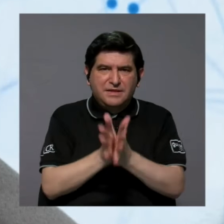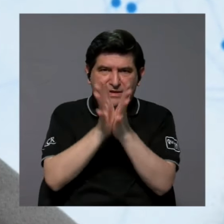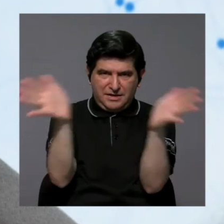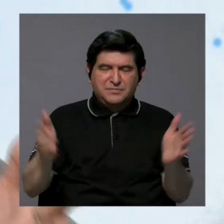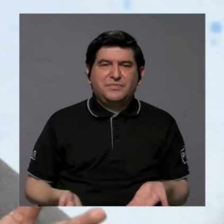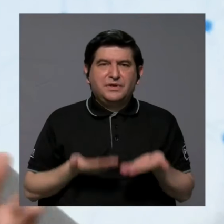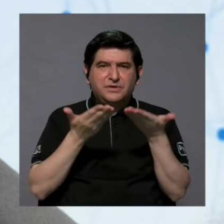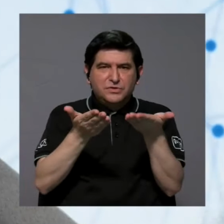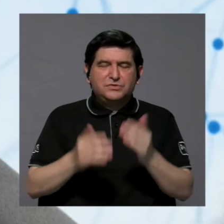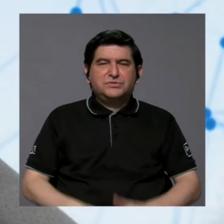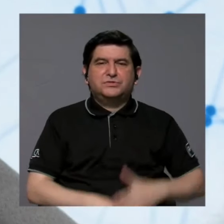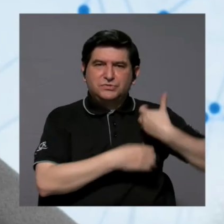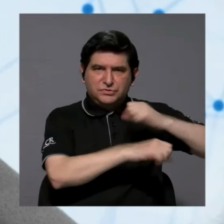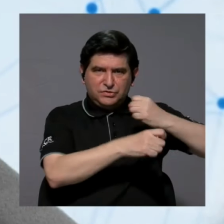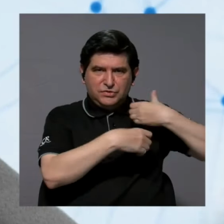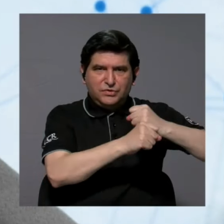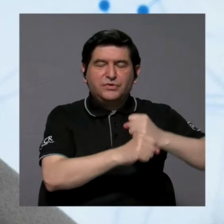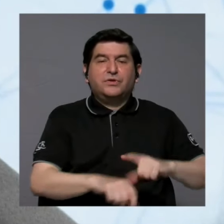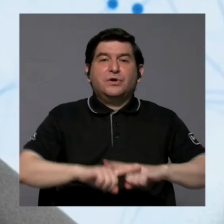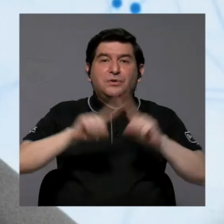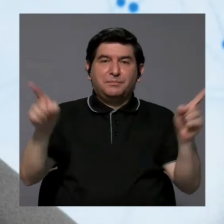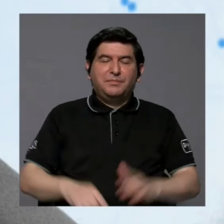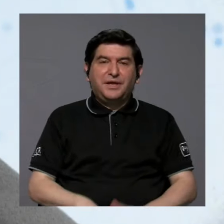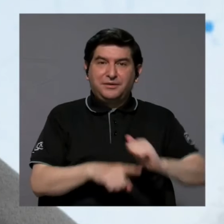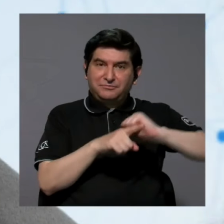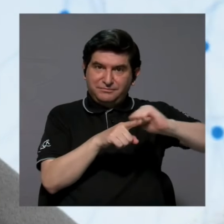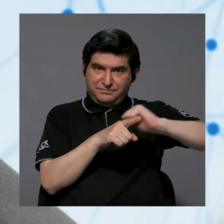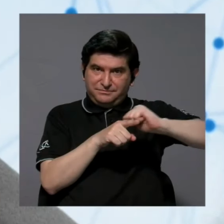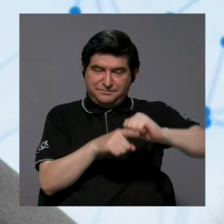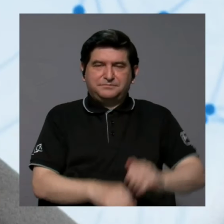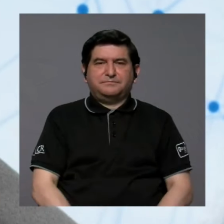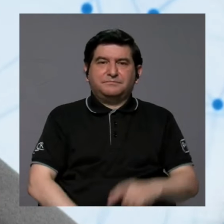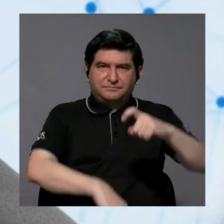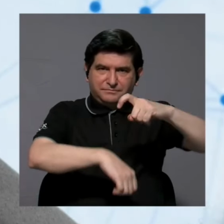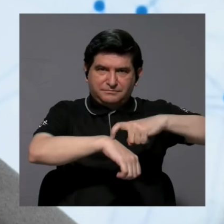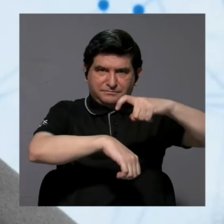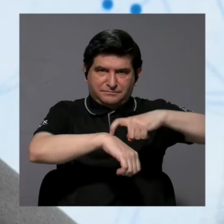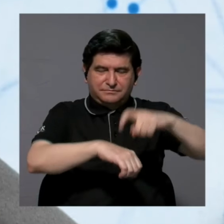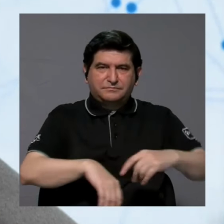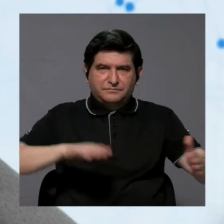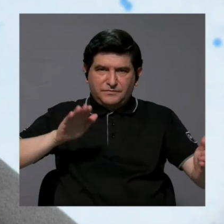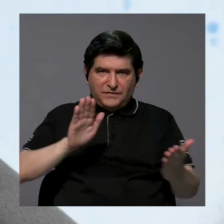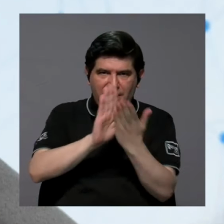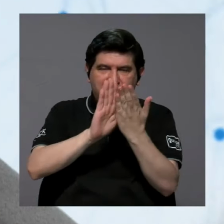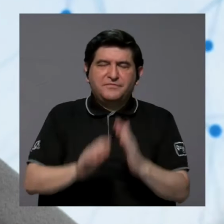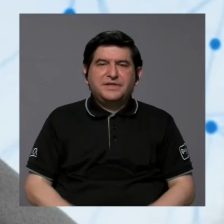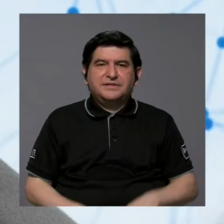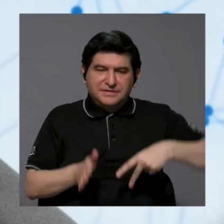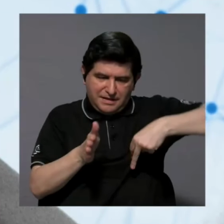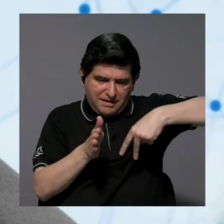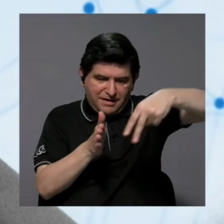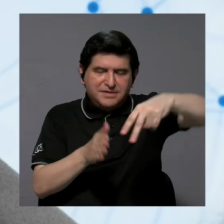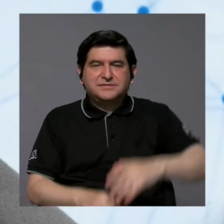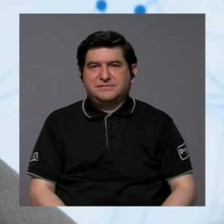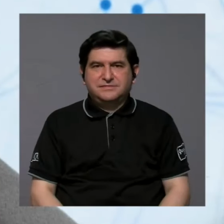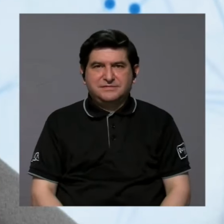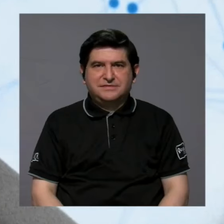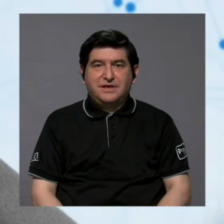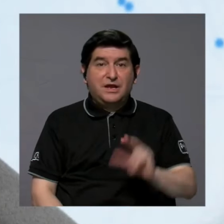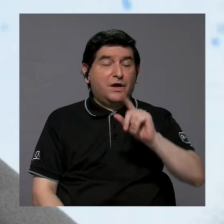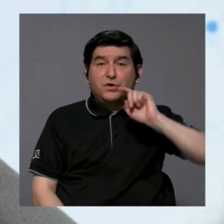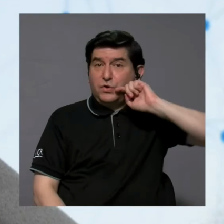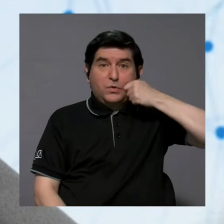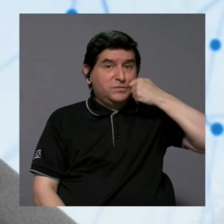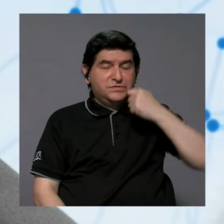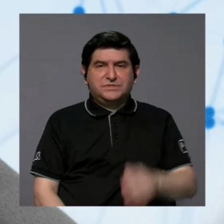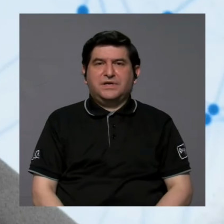que se lo cedió a las municipalidades. Sin embargo, en la práctica, a la hora de, ¿verdad?, enfrentarnos con las aceras, no es